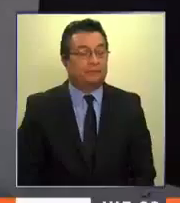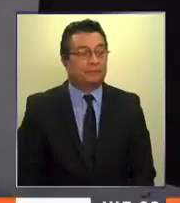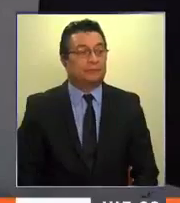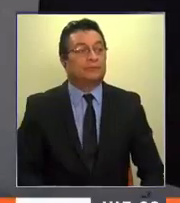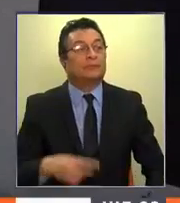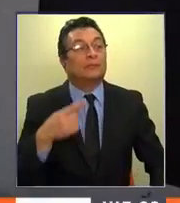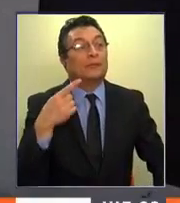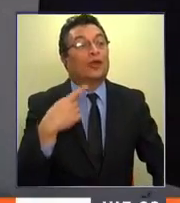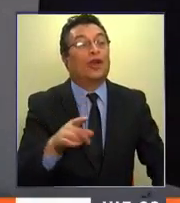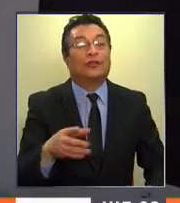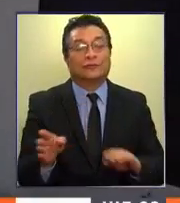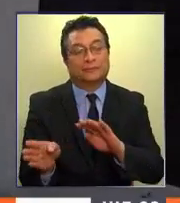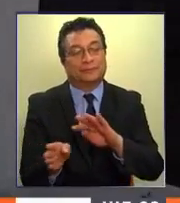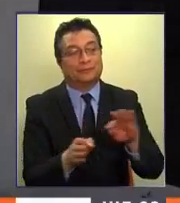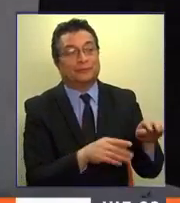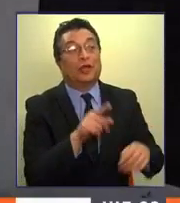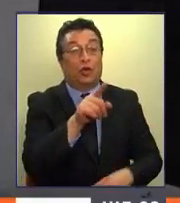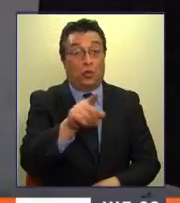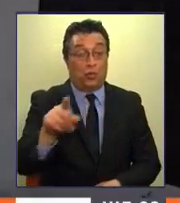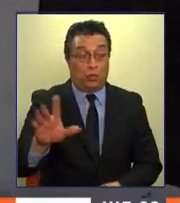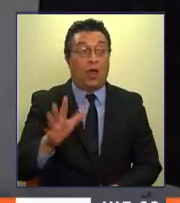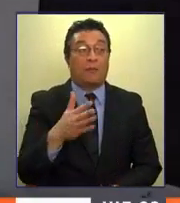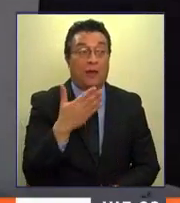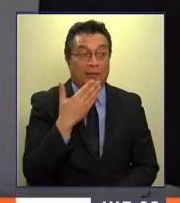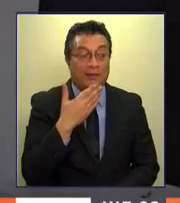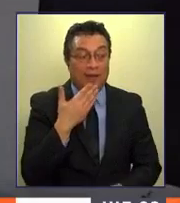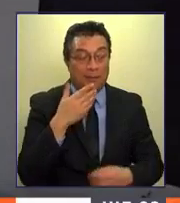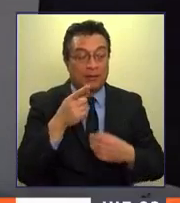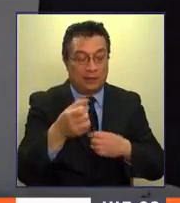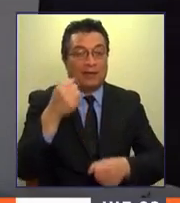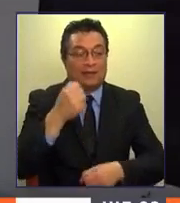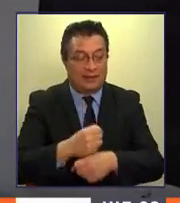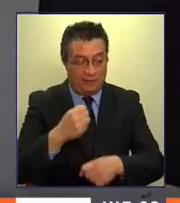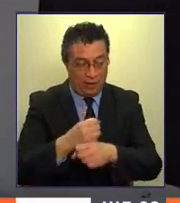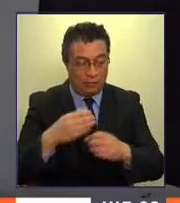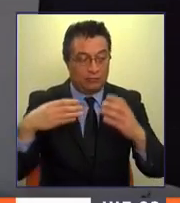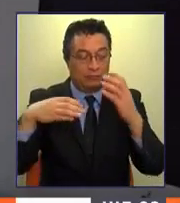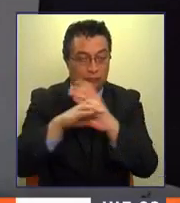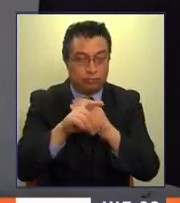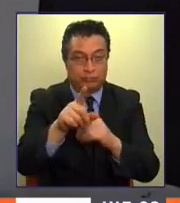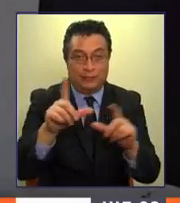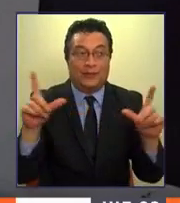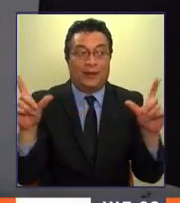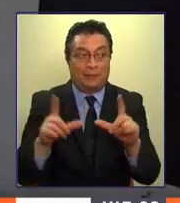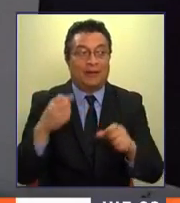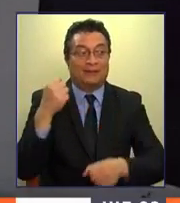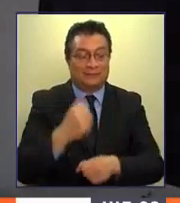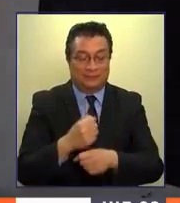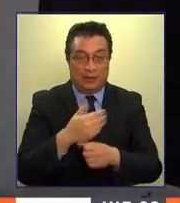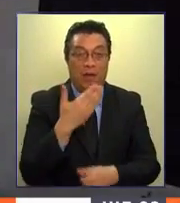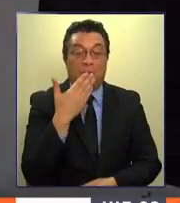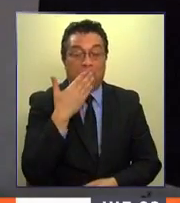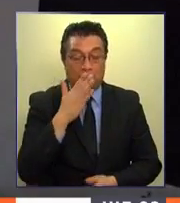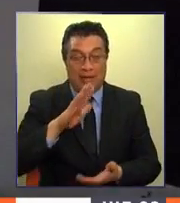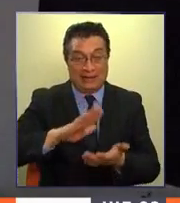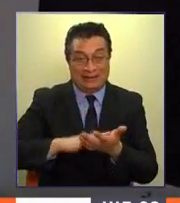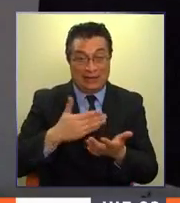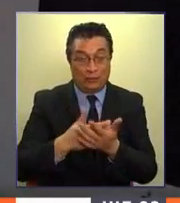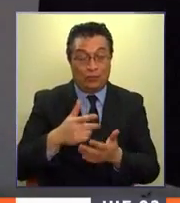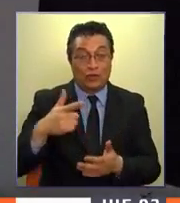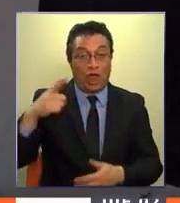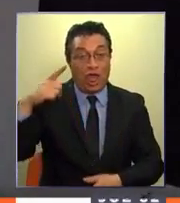que de seguro a muchos de ustedes les ha pasado si están teletrabajando. En imágenes, una experta de salud en Londres que